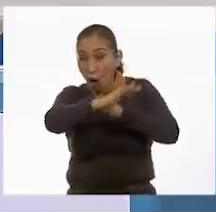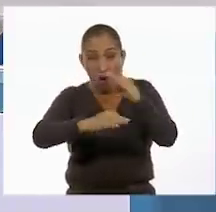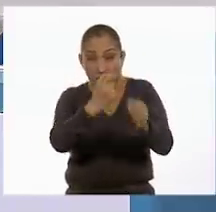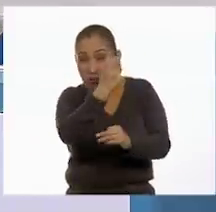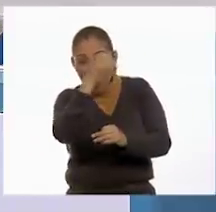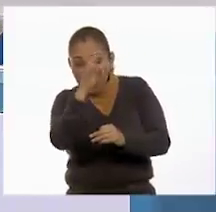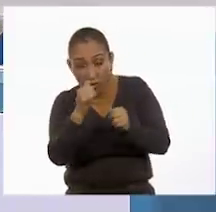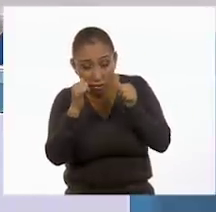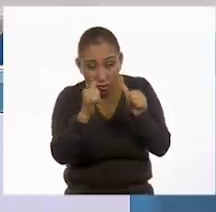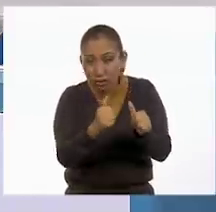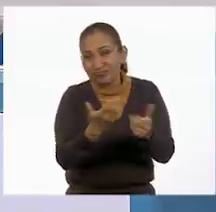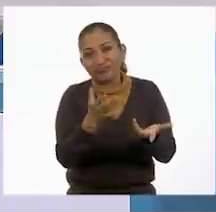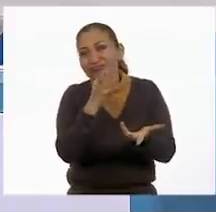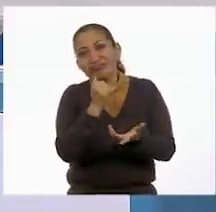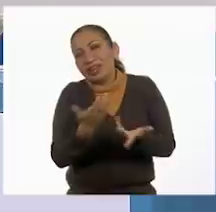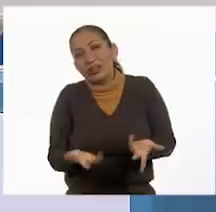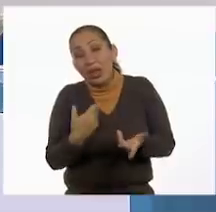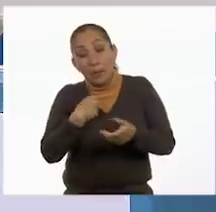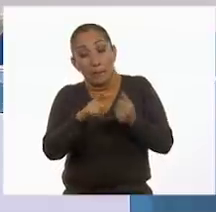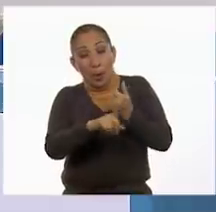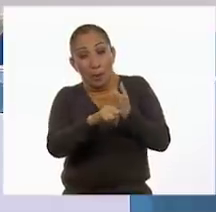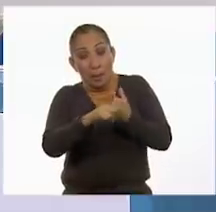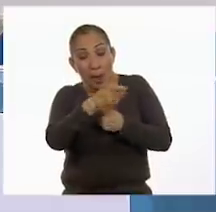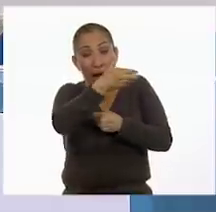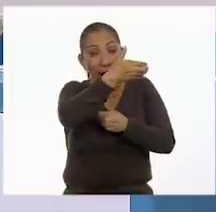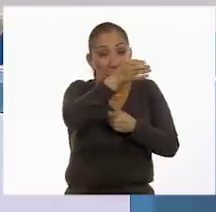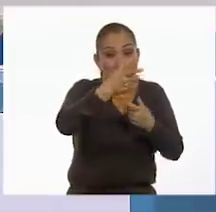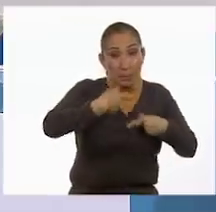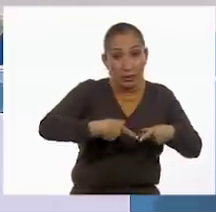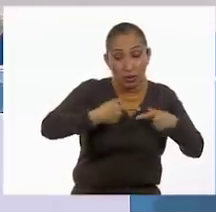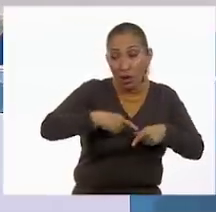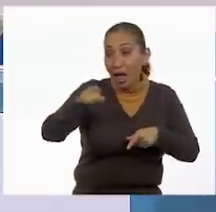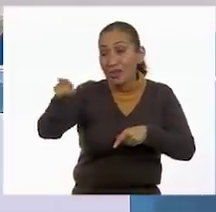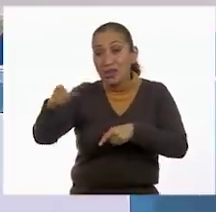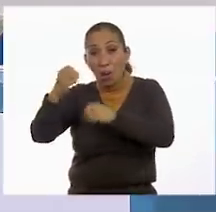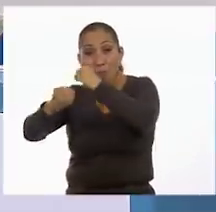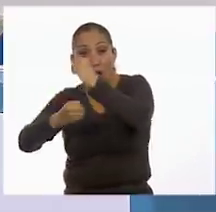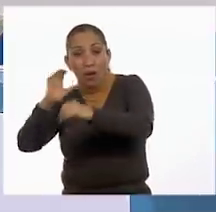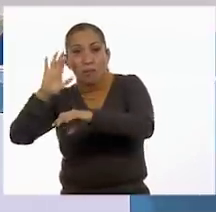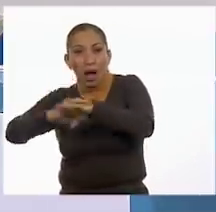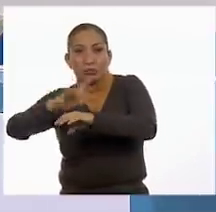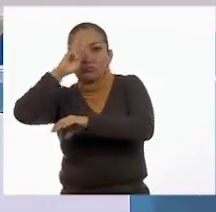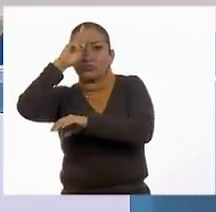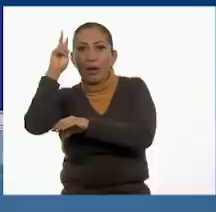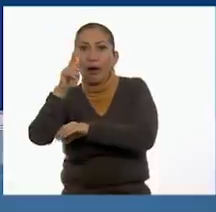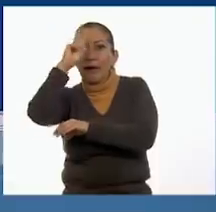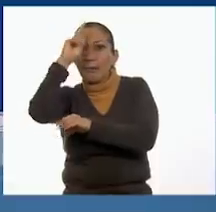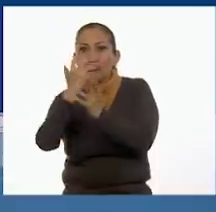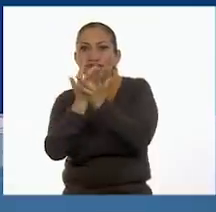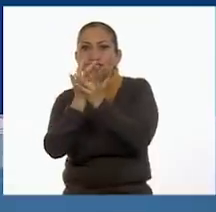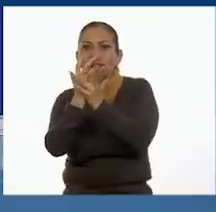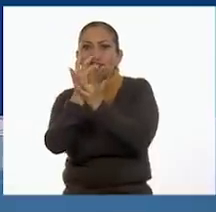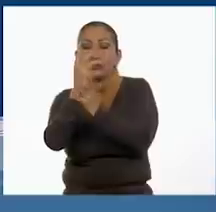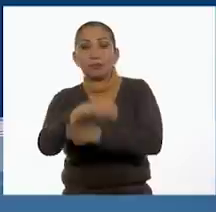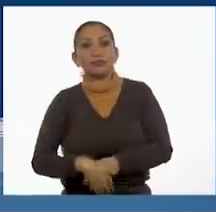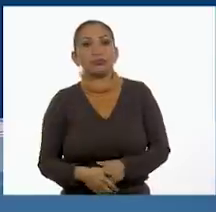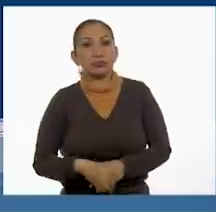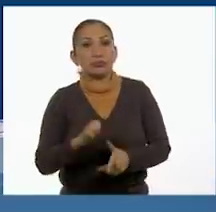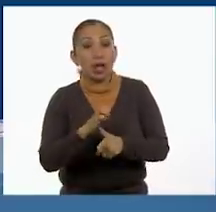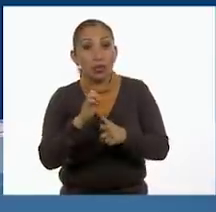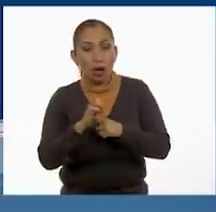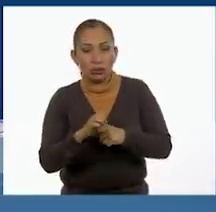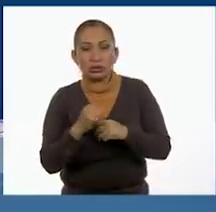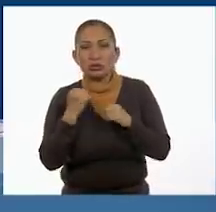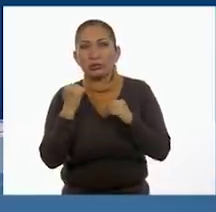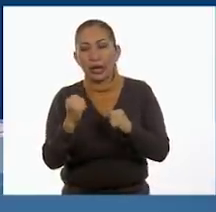demandas, todos estos problemas de los campesinos y los obreros se irían haciendo cada vez más graves. Y en algún momento